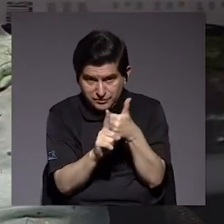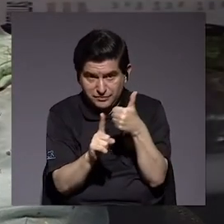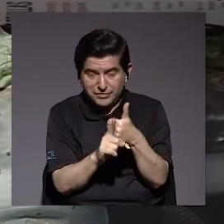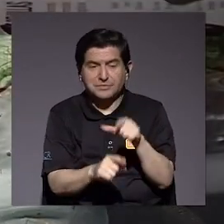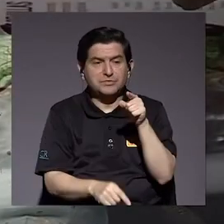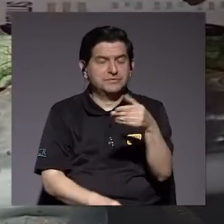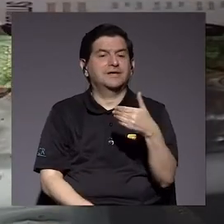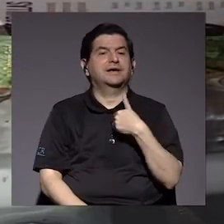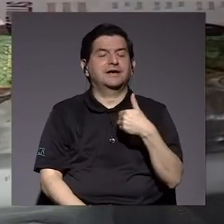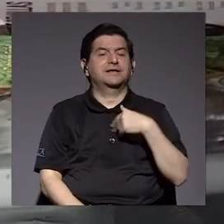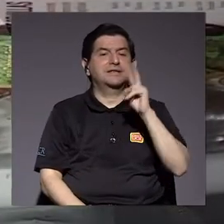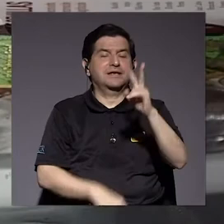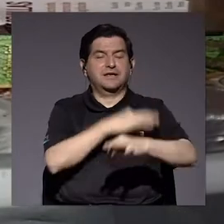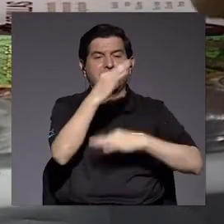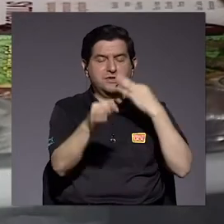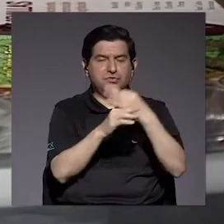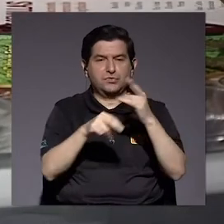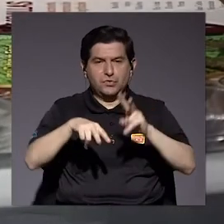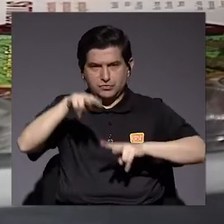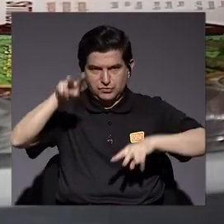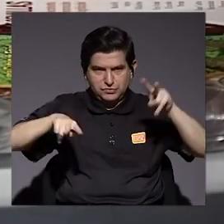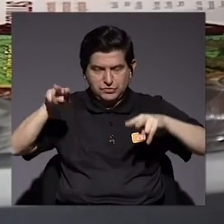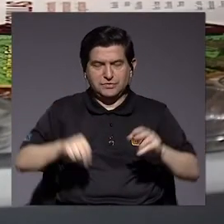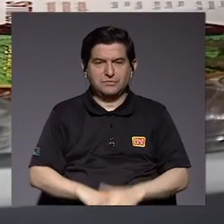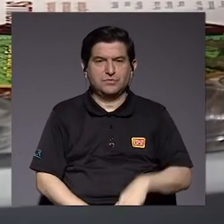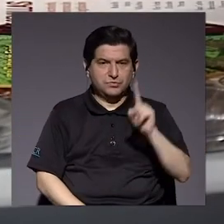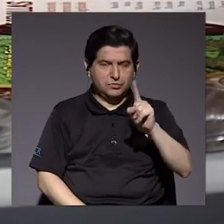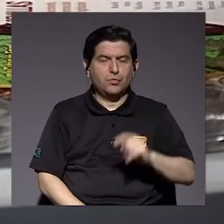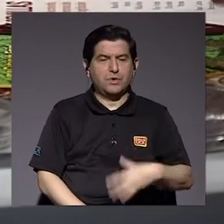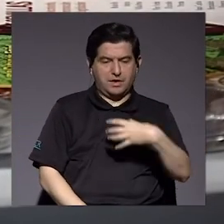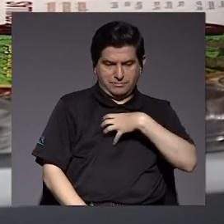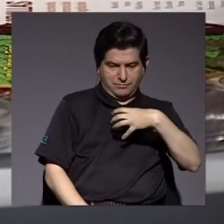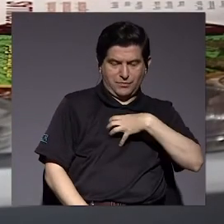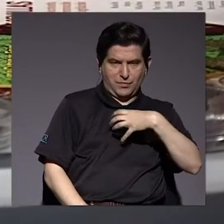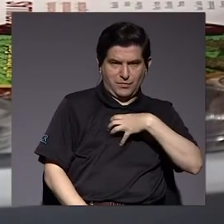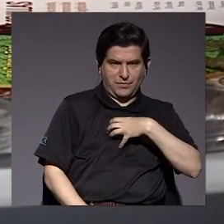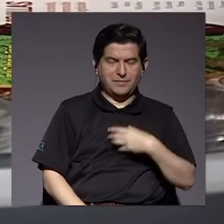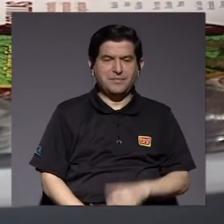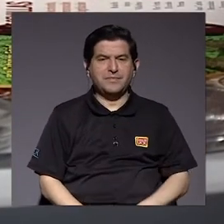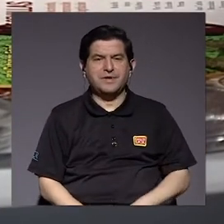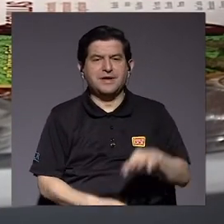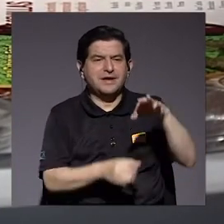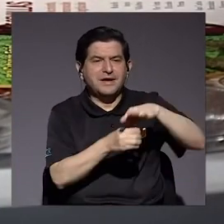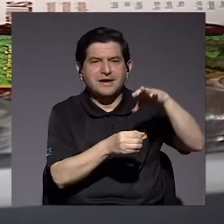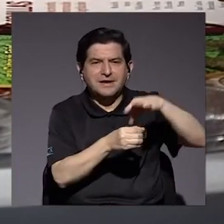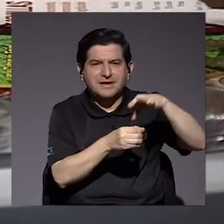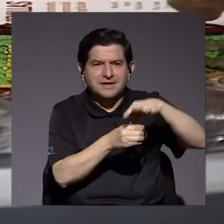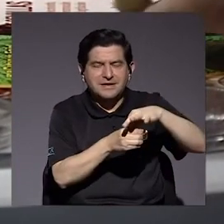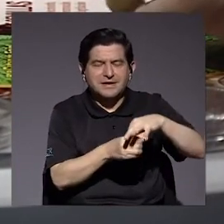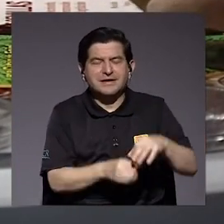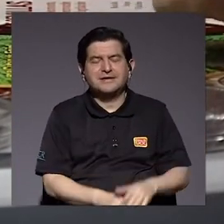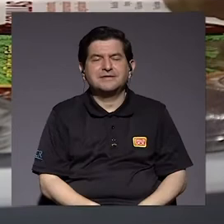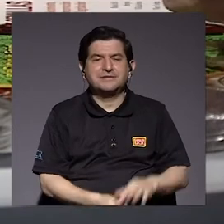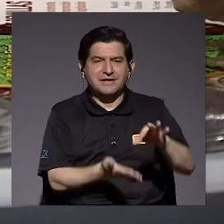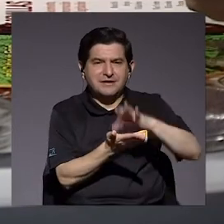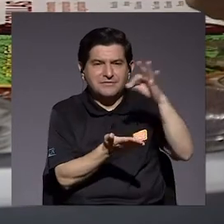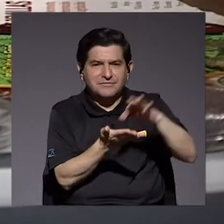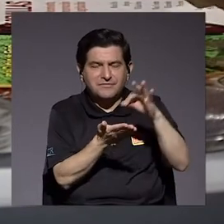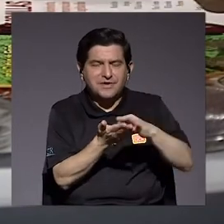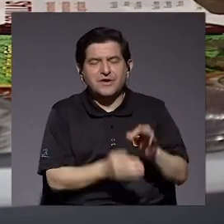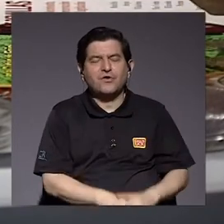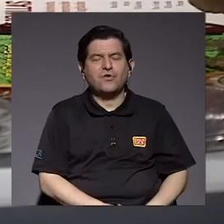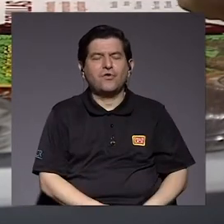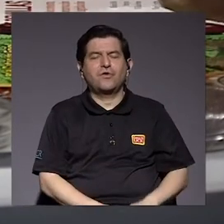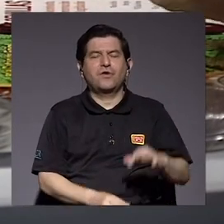Y acá tenemos dos tipos de diversidad. Está la diversidad nativa, que son los frijoles que el agricultor ha tenido durante toda su vida, los